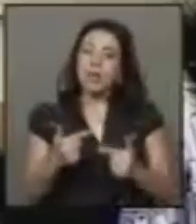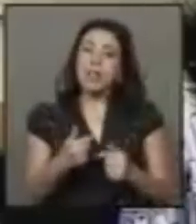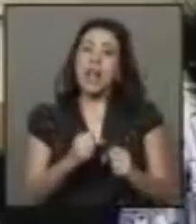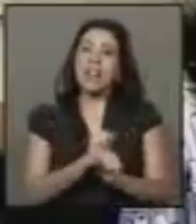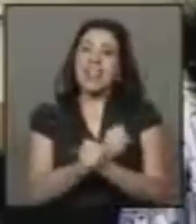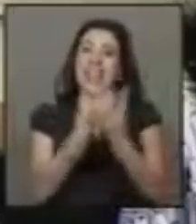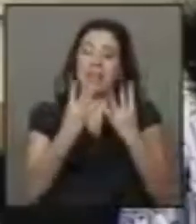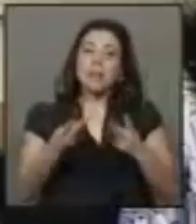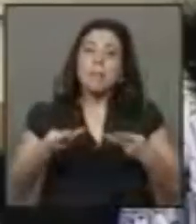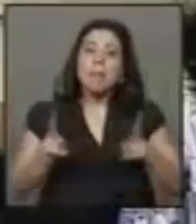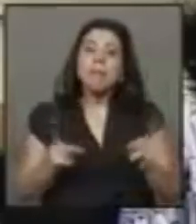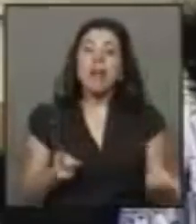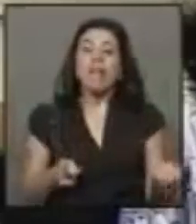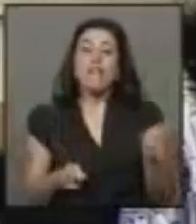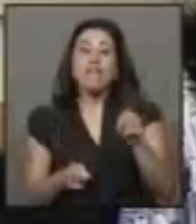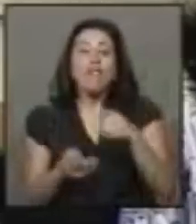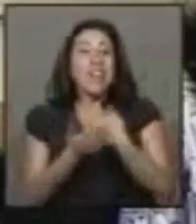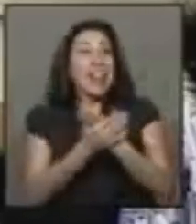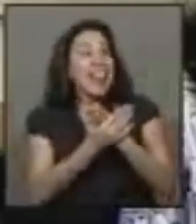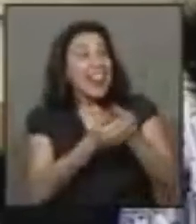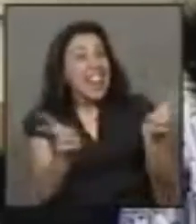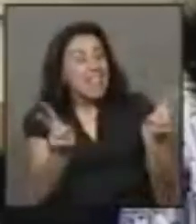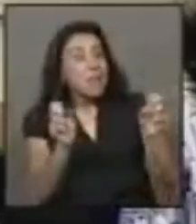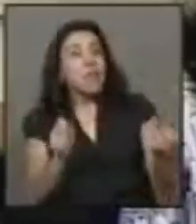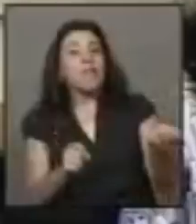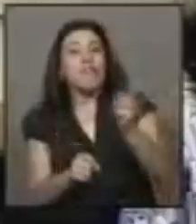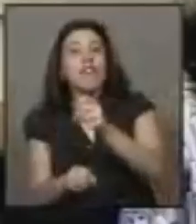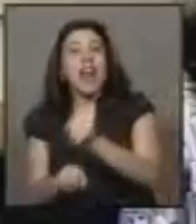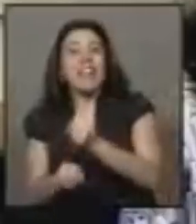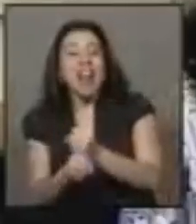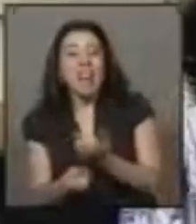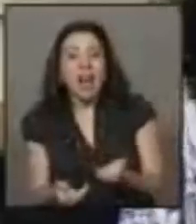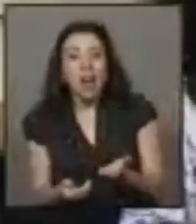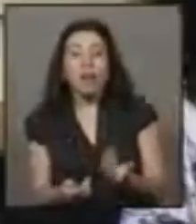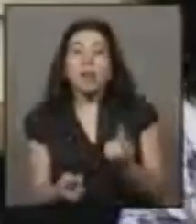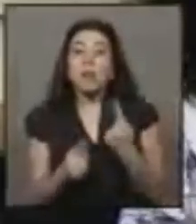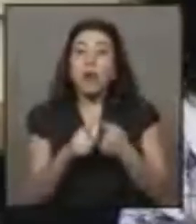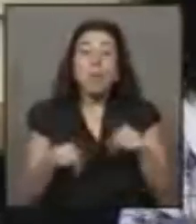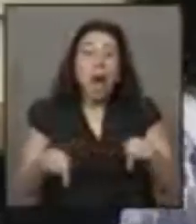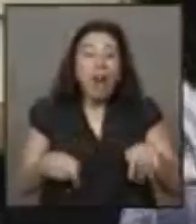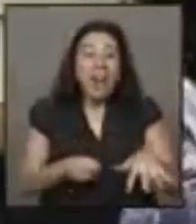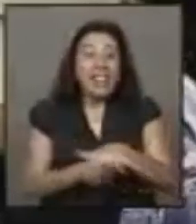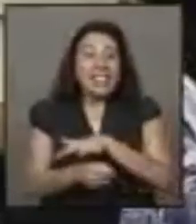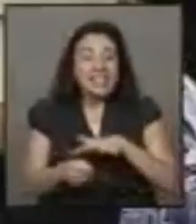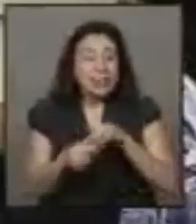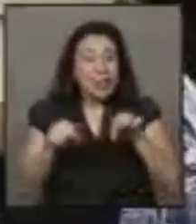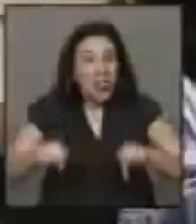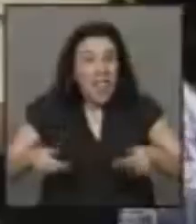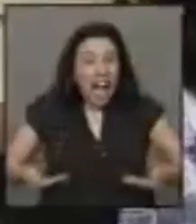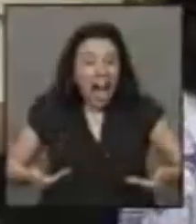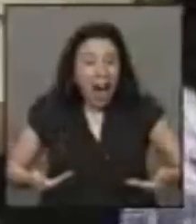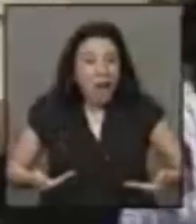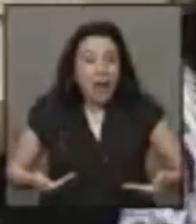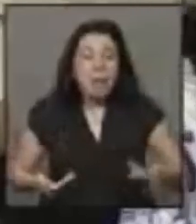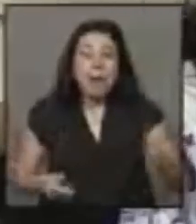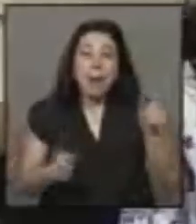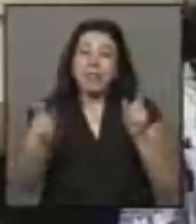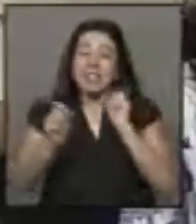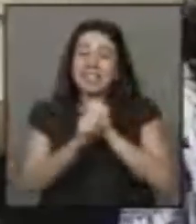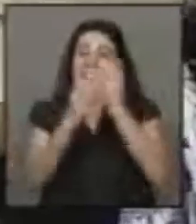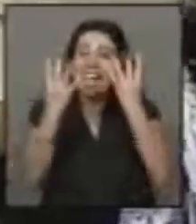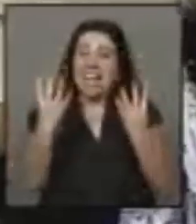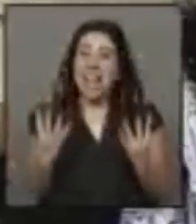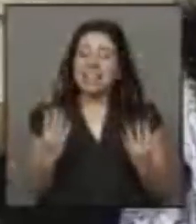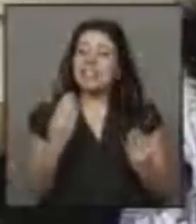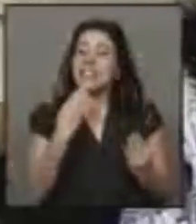que permita la reinserción, tal como están las condiciones hoy día y tal como no solamente están las condiciones para la población penal,